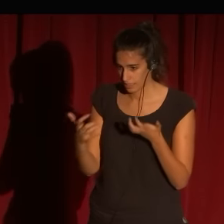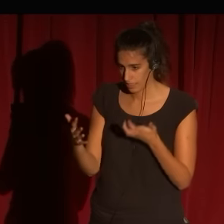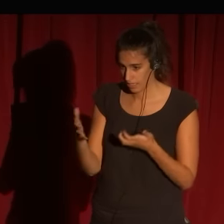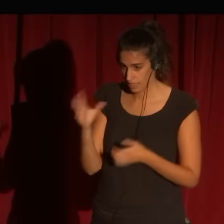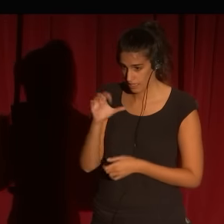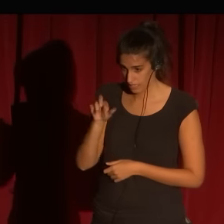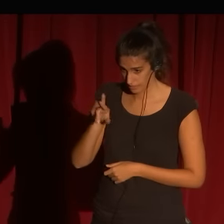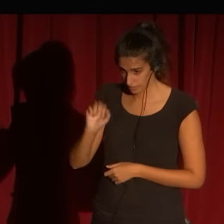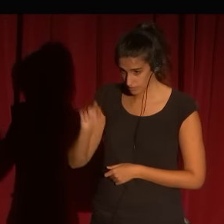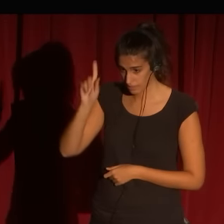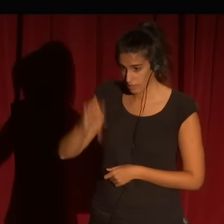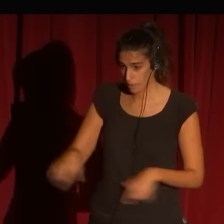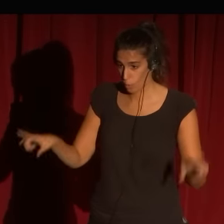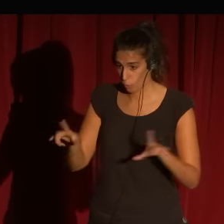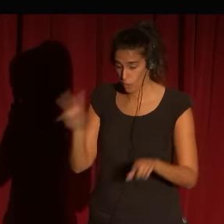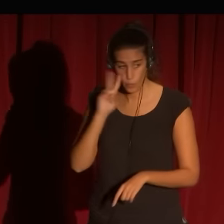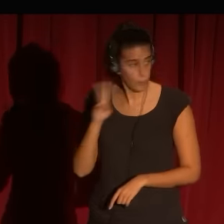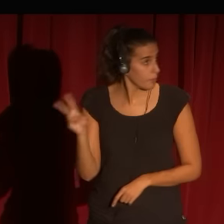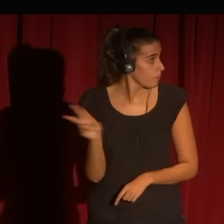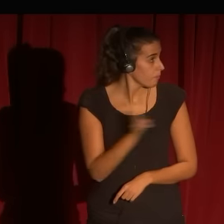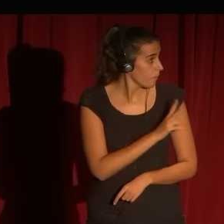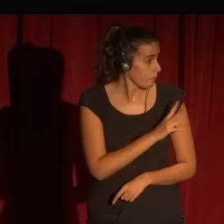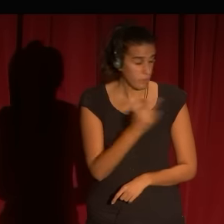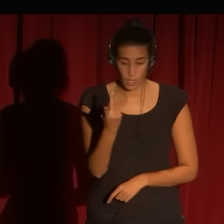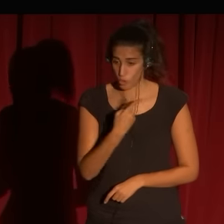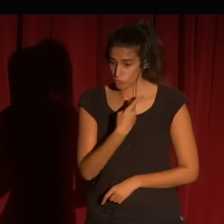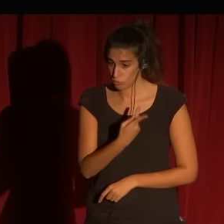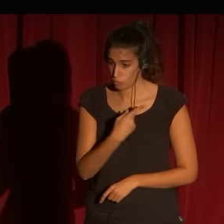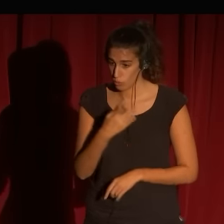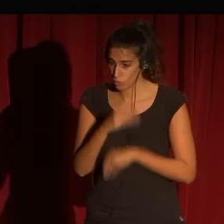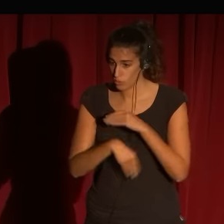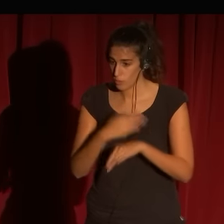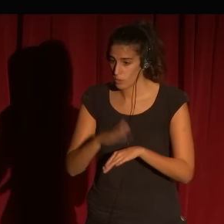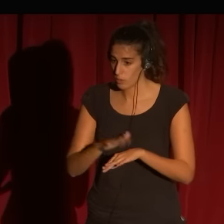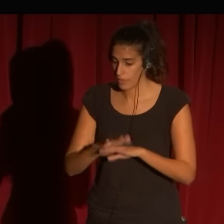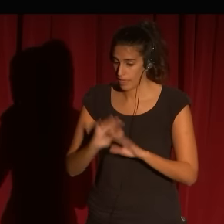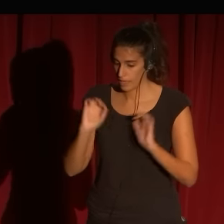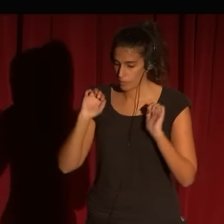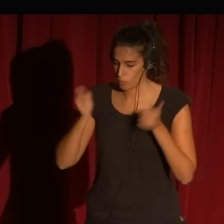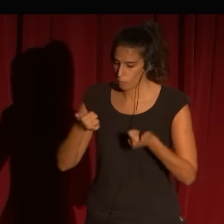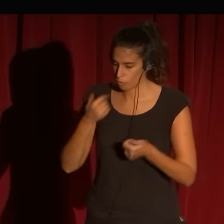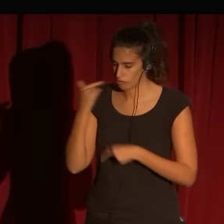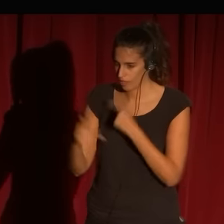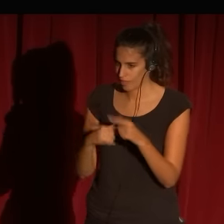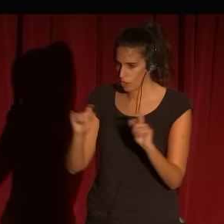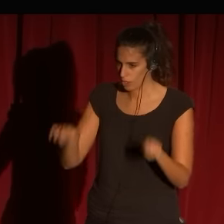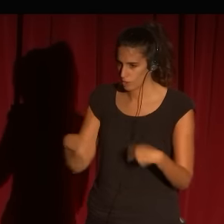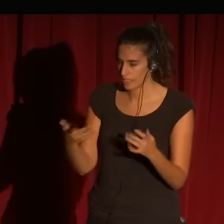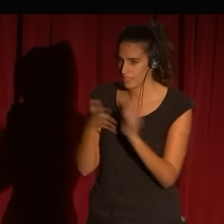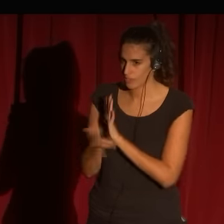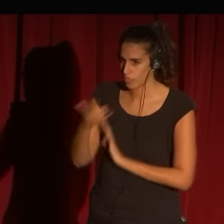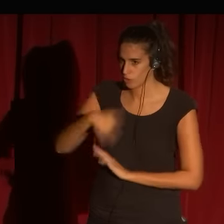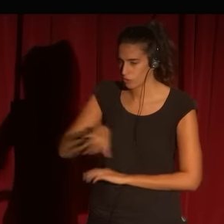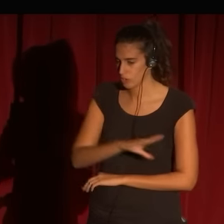mujer y cuadros como el que vemos en pantalla y si utilizamos estos cuadros solamente para entender el inicio de una I naturalista Pues estamos entendiendo